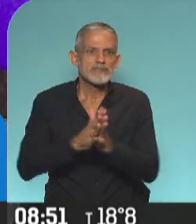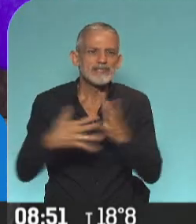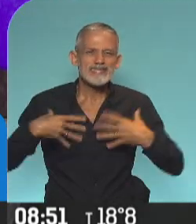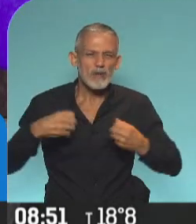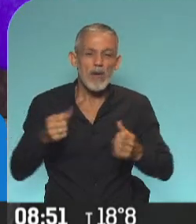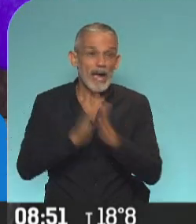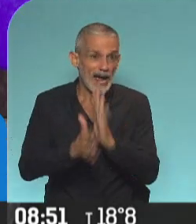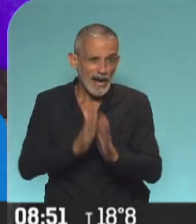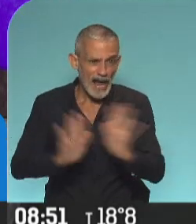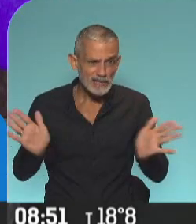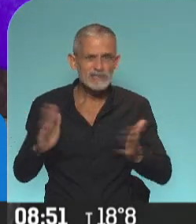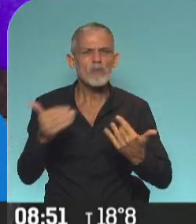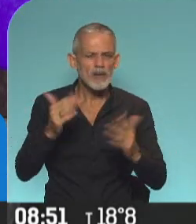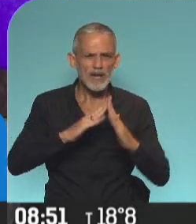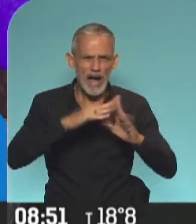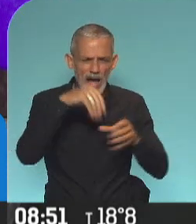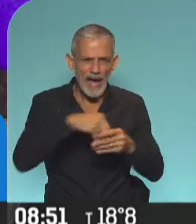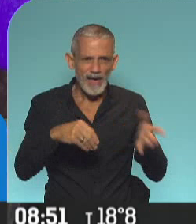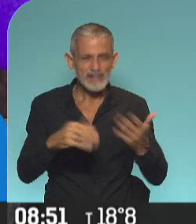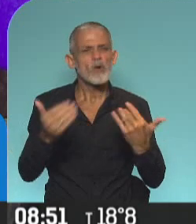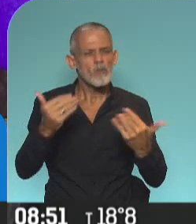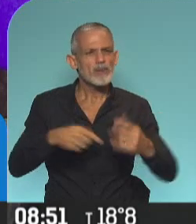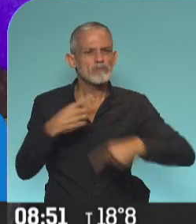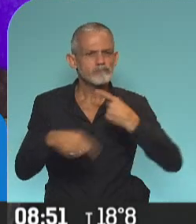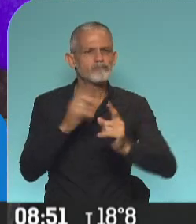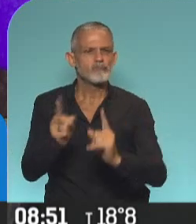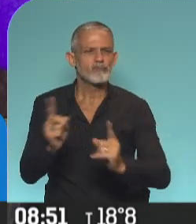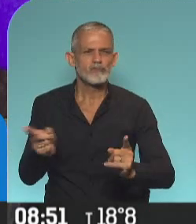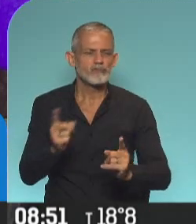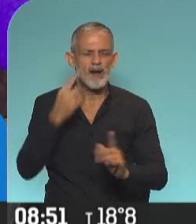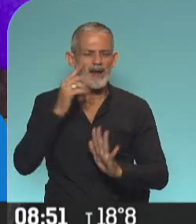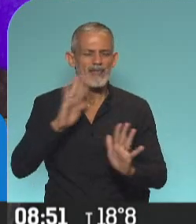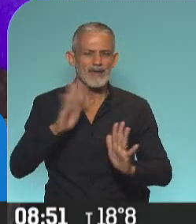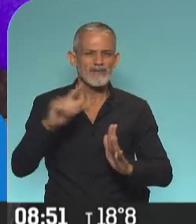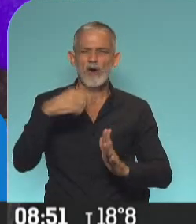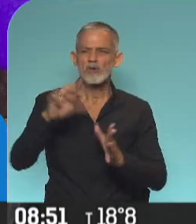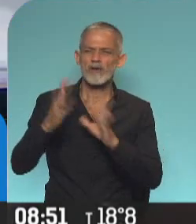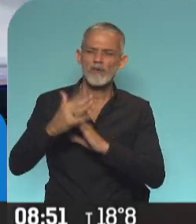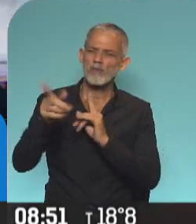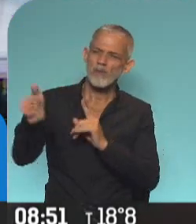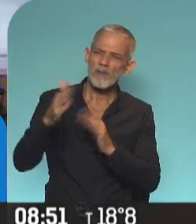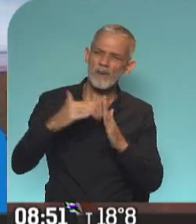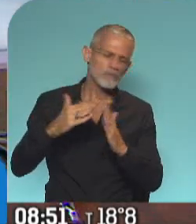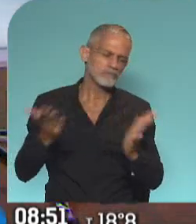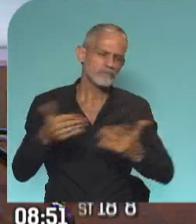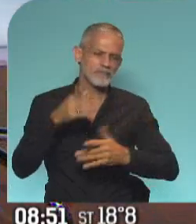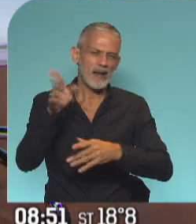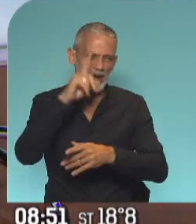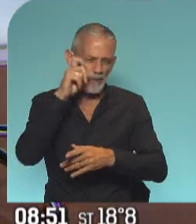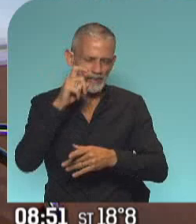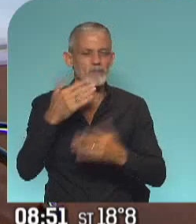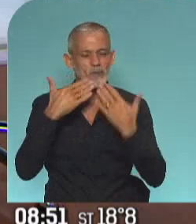sencillo y lo puedes hacer en casa uno puede seguir sosteniendo independientemente del resto de las modalidades y engracia doctor como siempre un placer